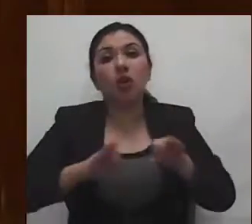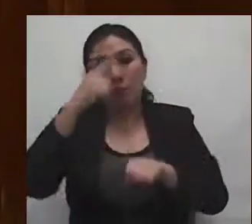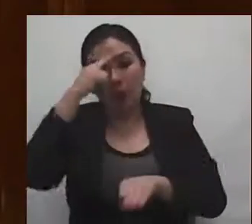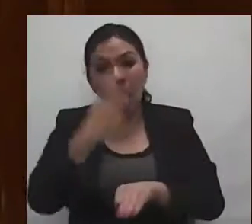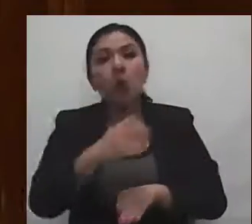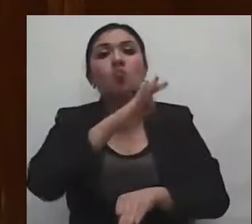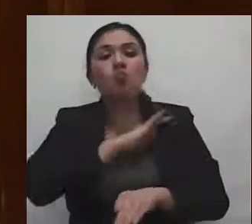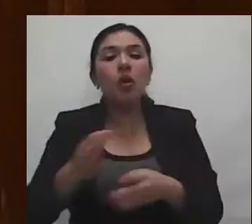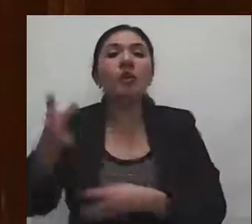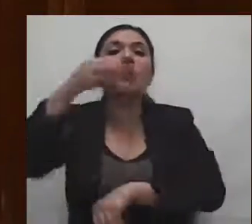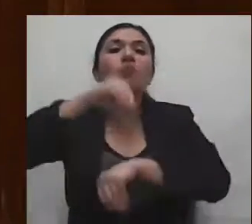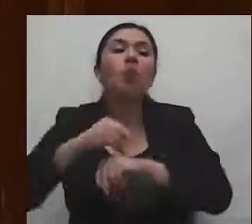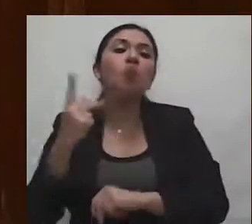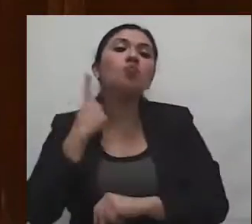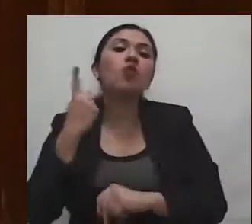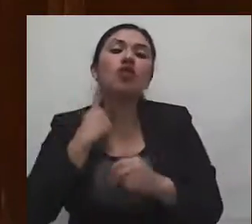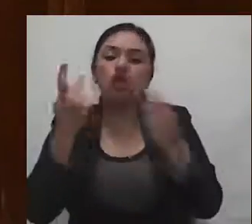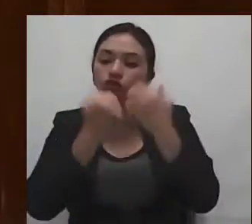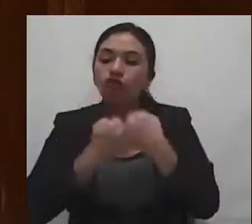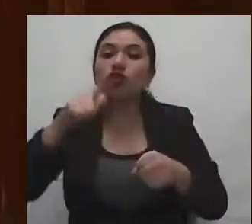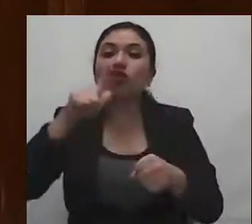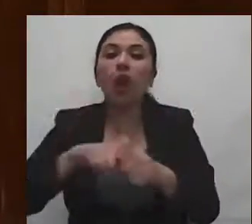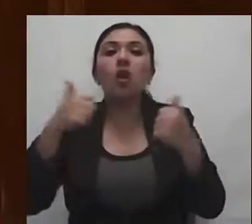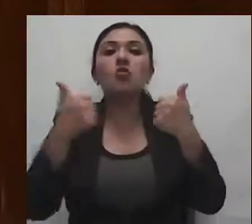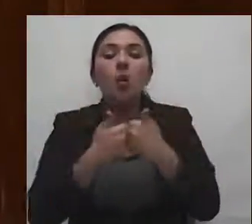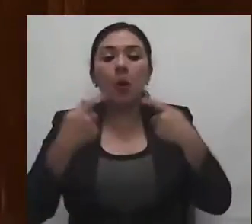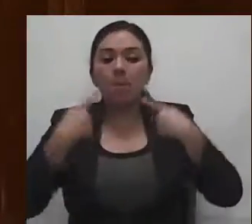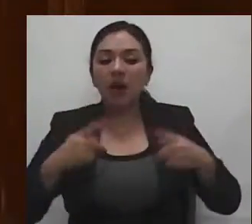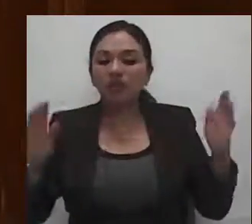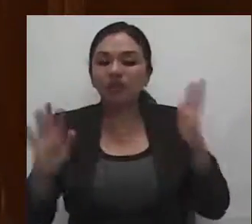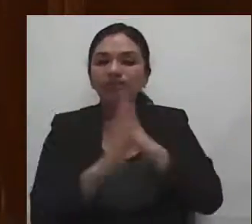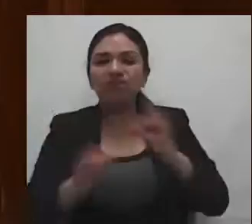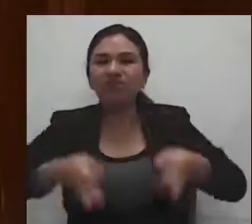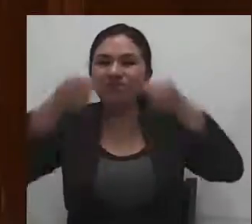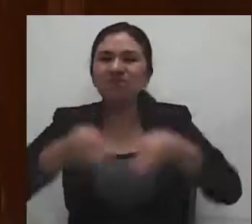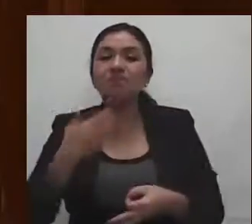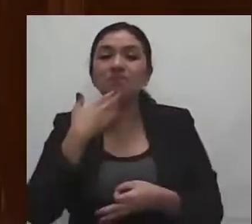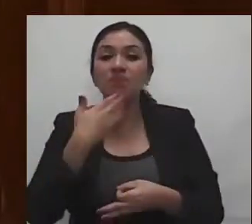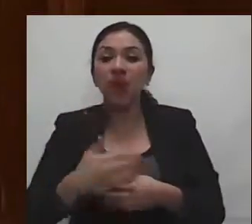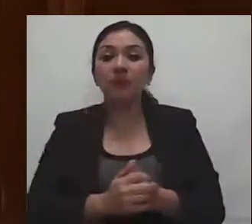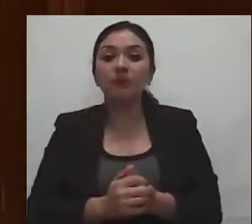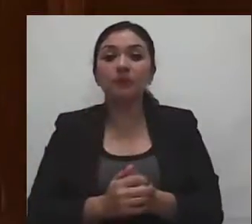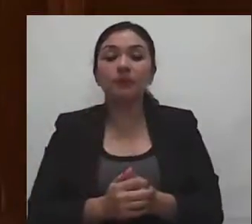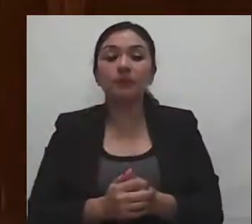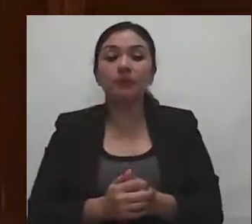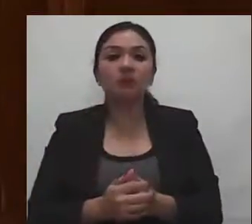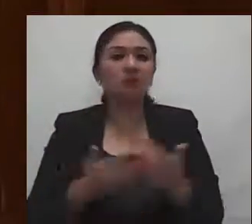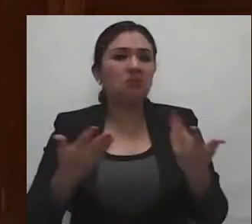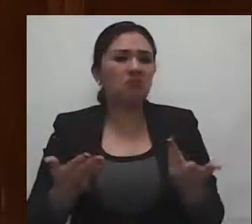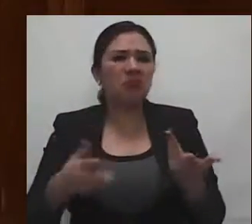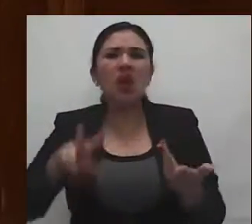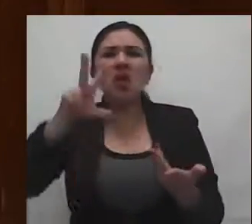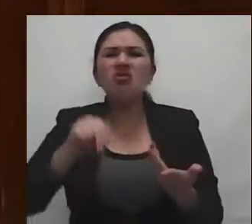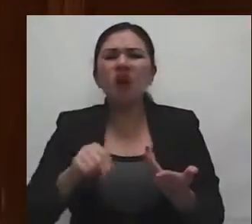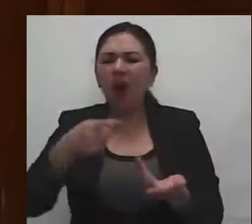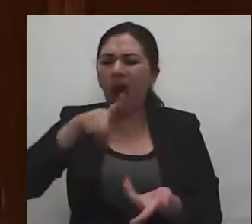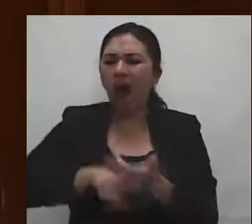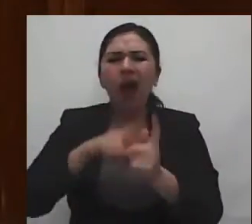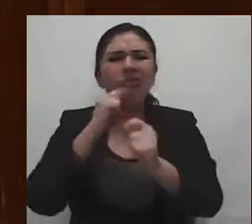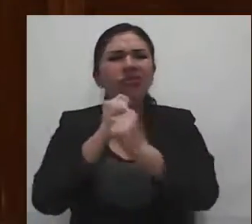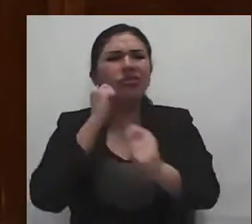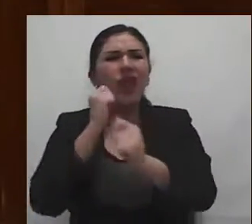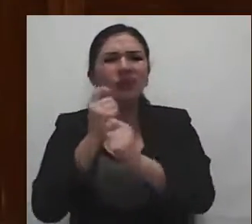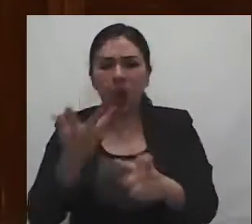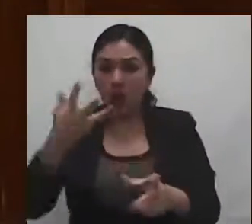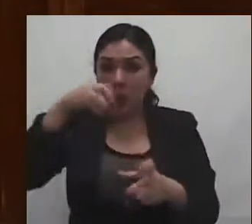política social y una movilidad sustentable. No contar con un sistema de transporte inclusivo nos